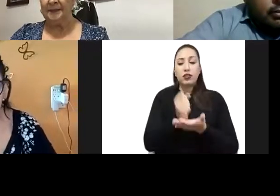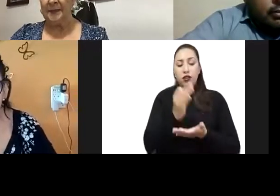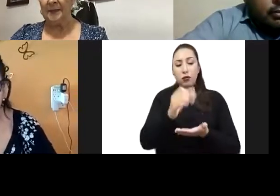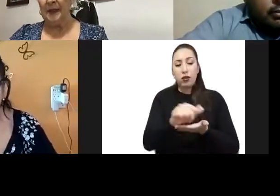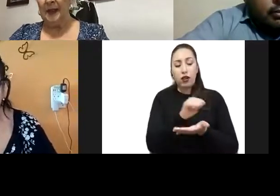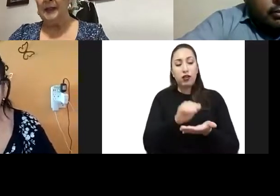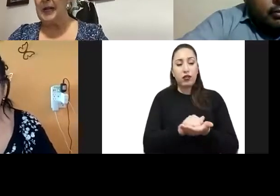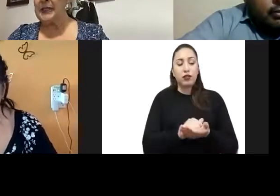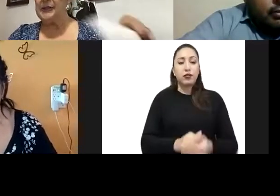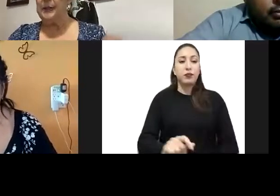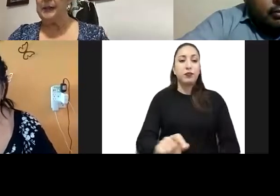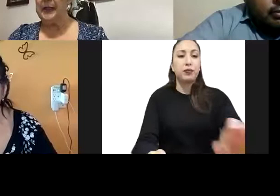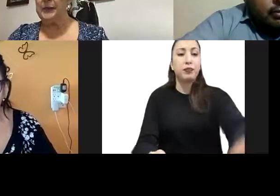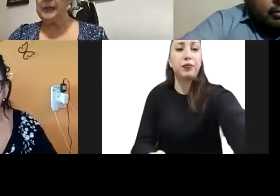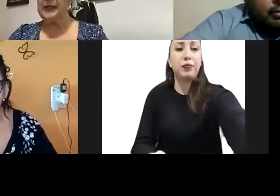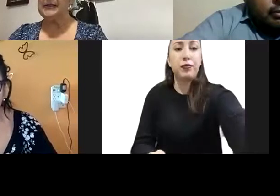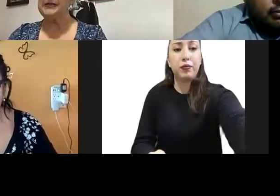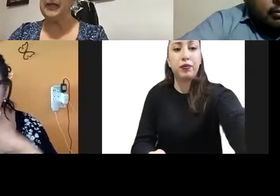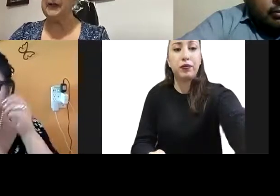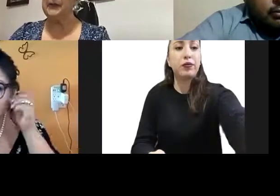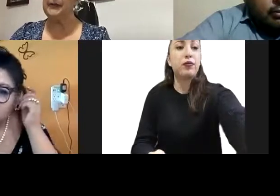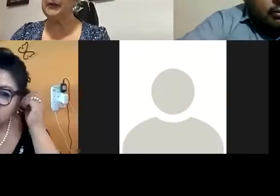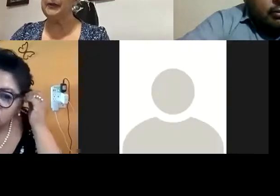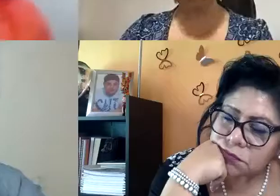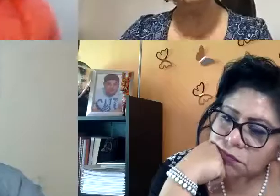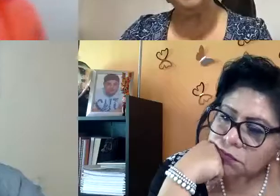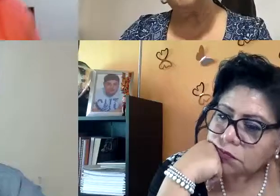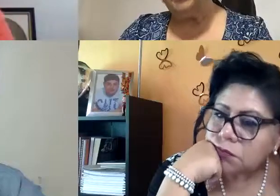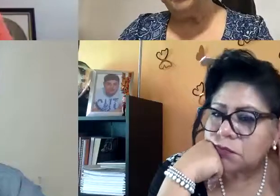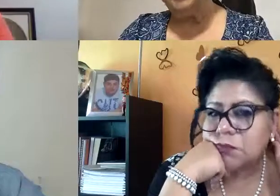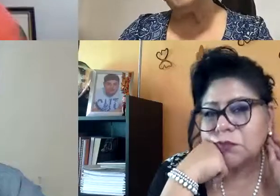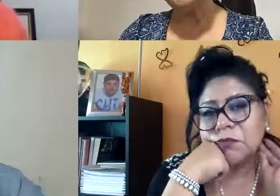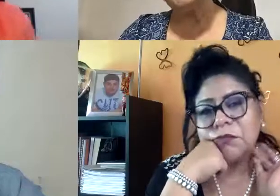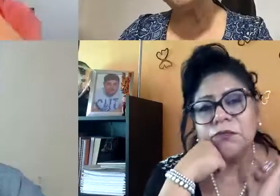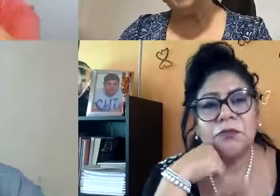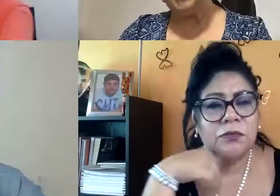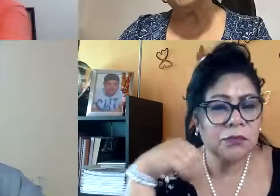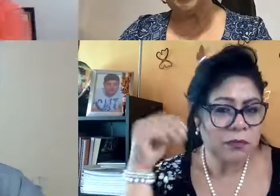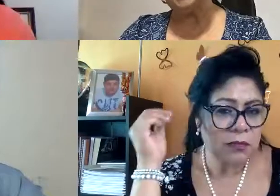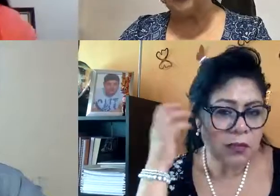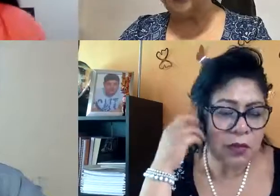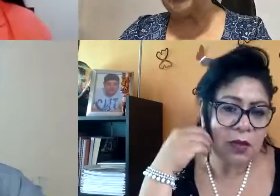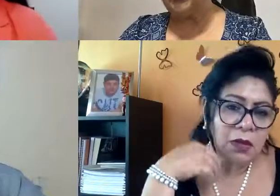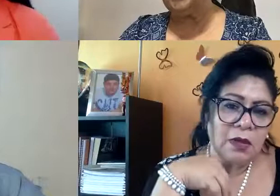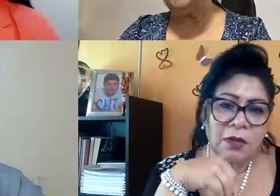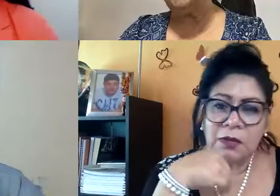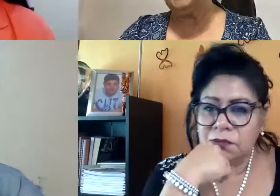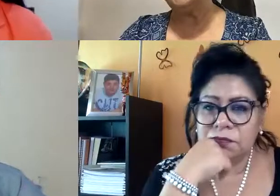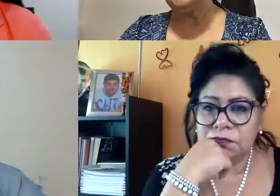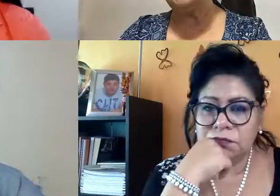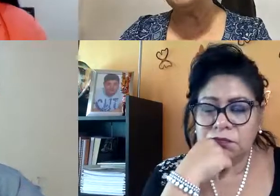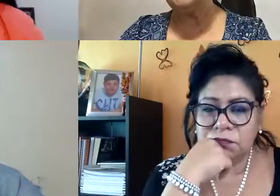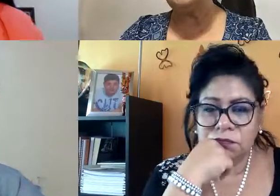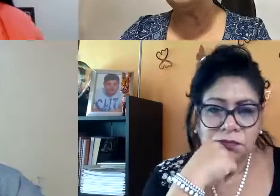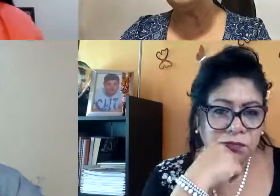presidenta. Gracias, diputada. Muchas gracias. El siguiente punto del orden del día es la presentación y, en su caso, aprobación del primer